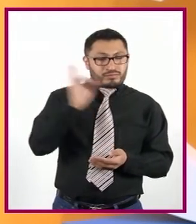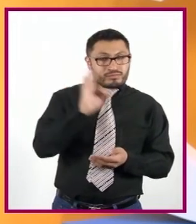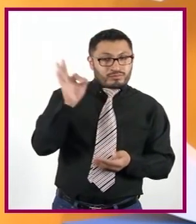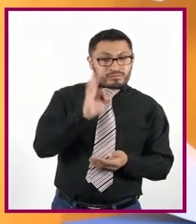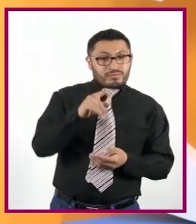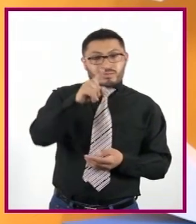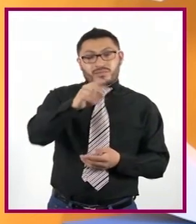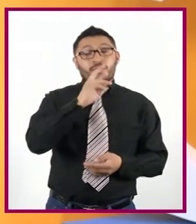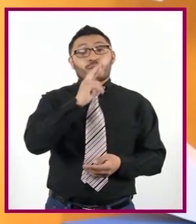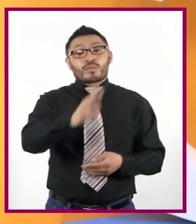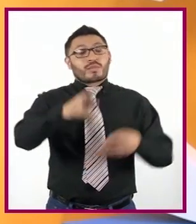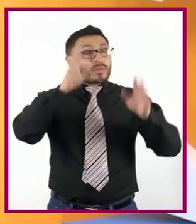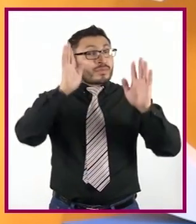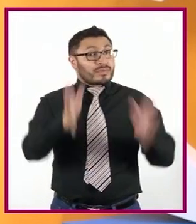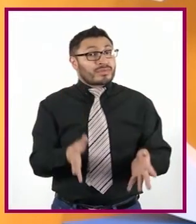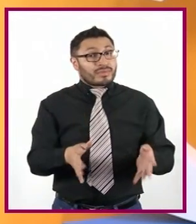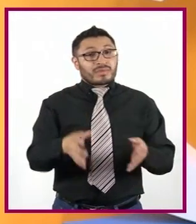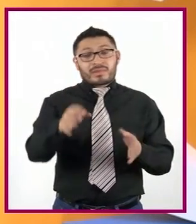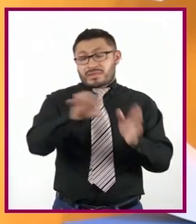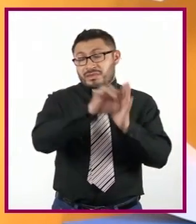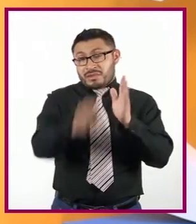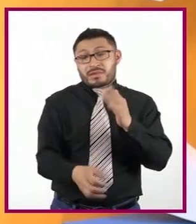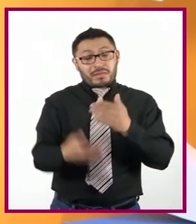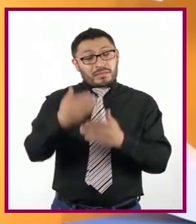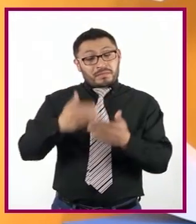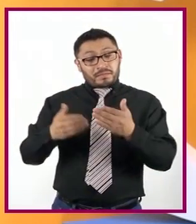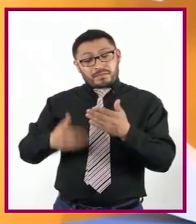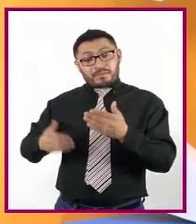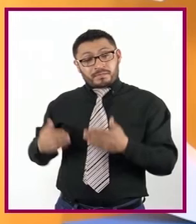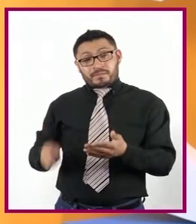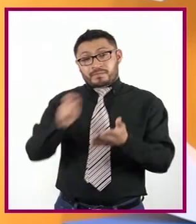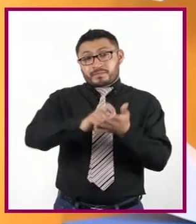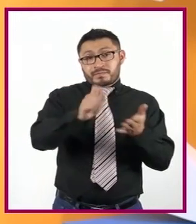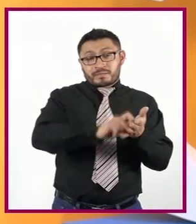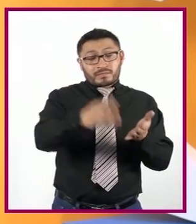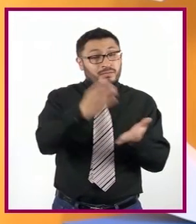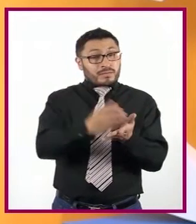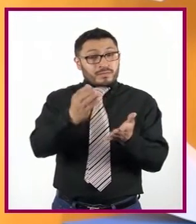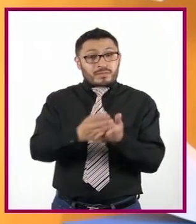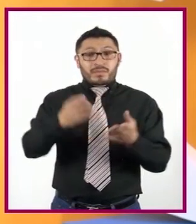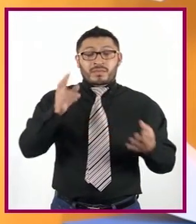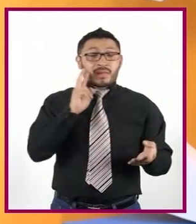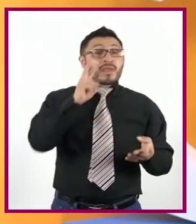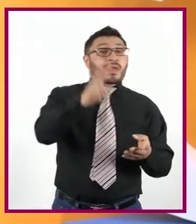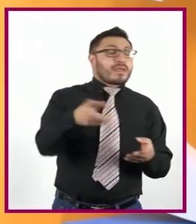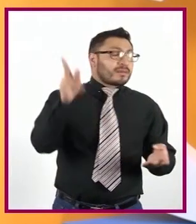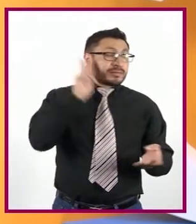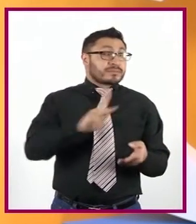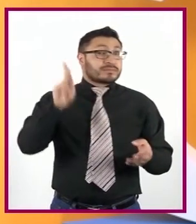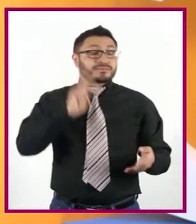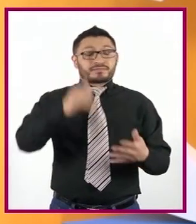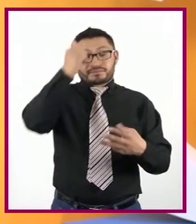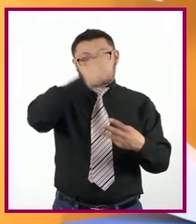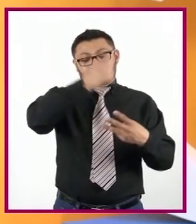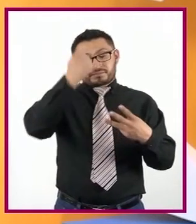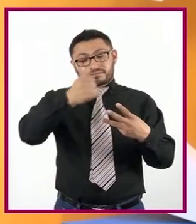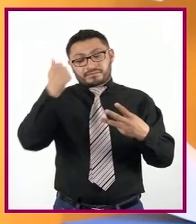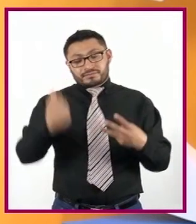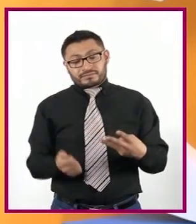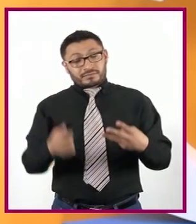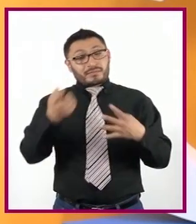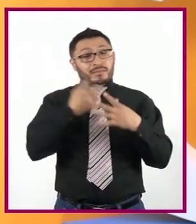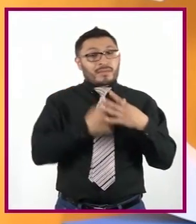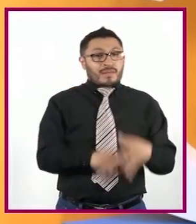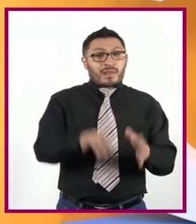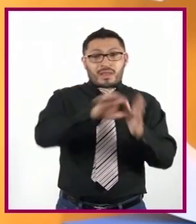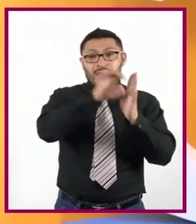Probablemente ya tienen sus respuestas de los ejemplos anteriores escritas en su cuaderno. Vamos a comprobar cada una de ellas. Comencemos